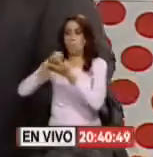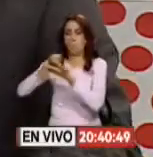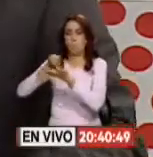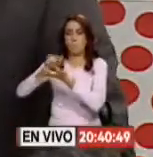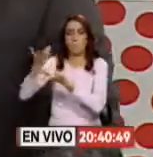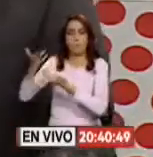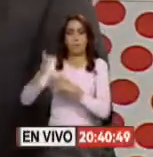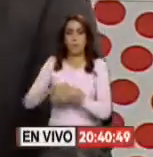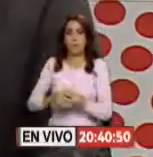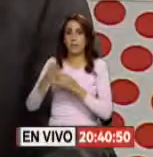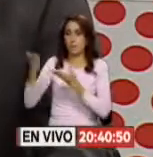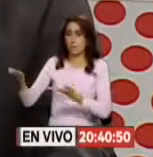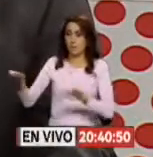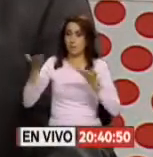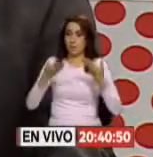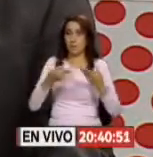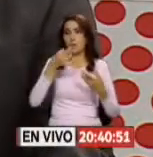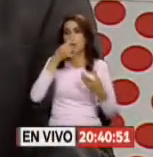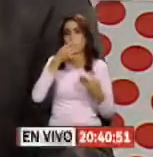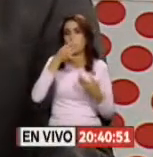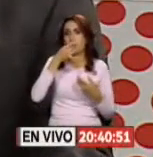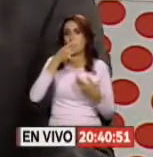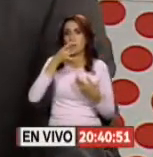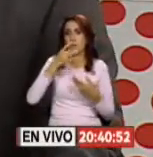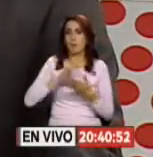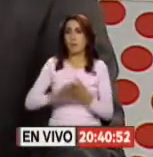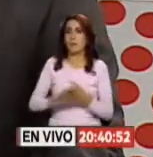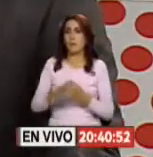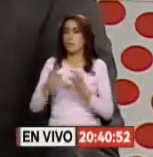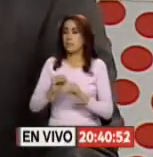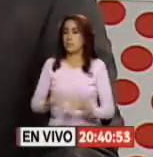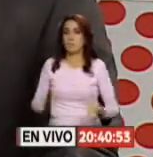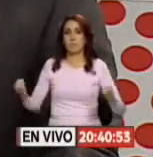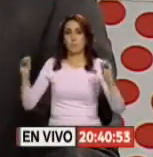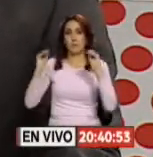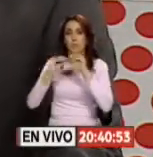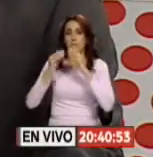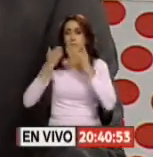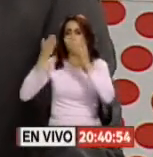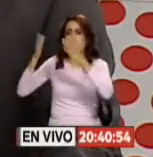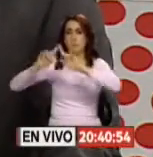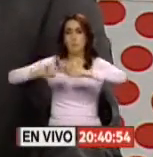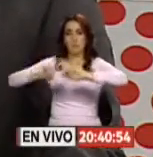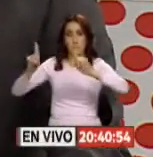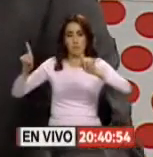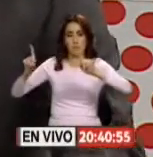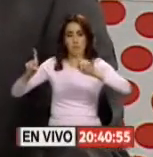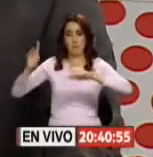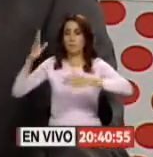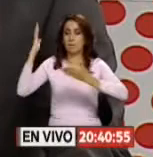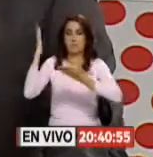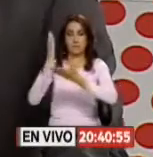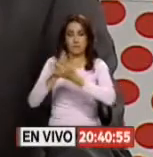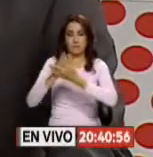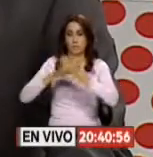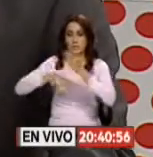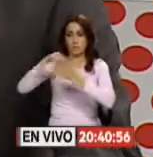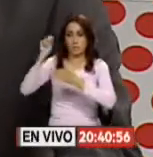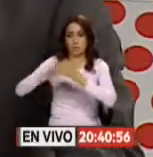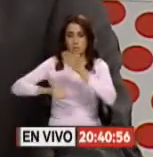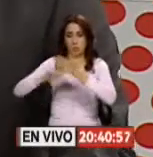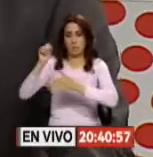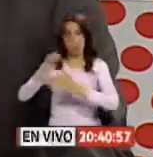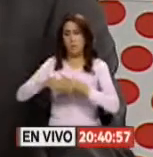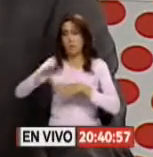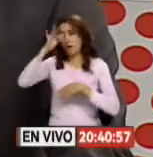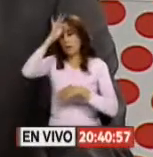del IES, que están tomando la medicación, que toman la lenalidomida, que es lo que se le prescribió a mi mamá. Sin embargo, se canceló ese convenio y Solca